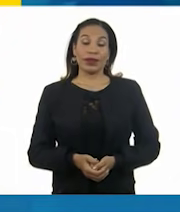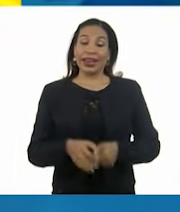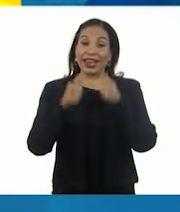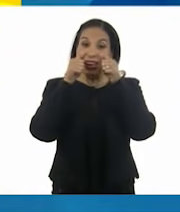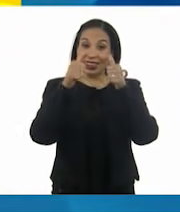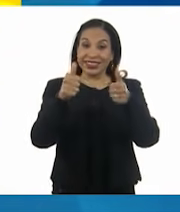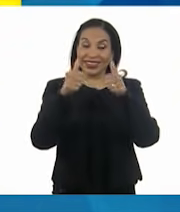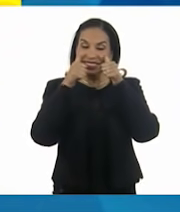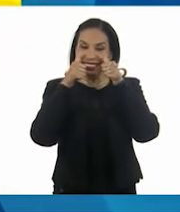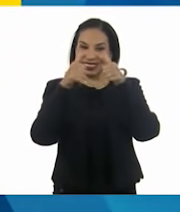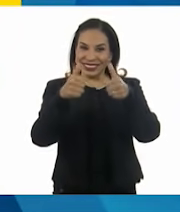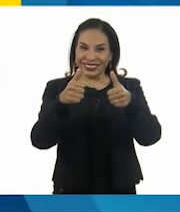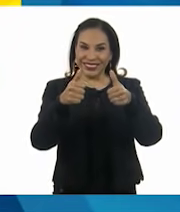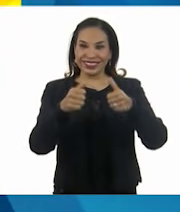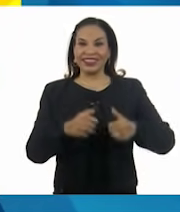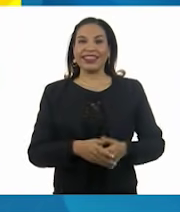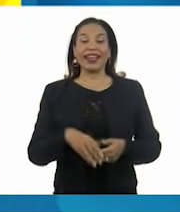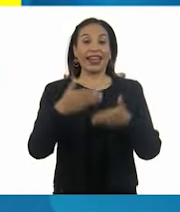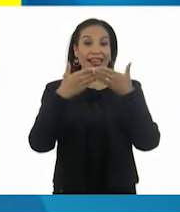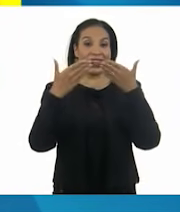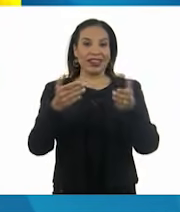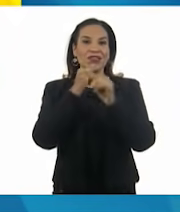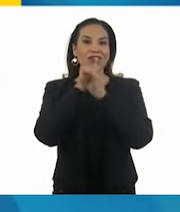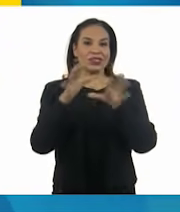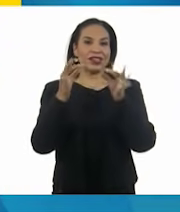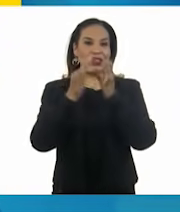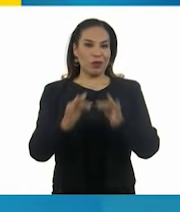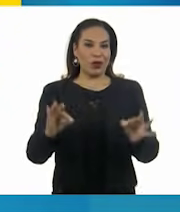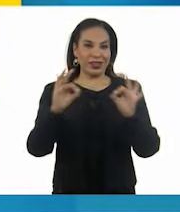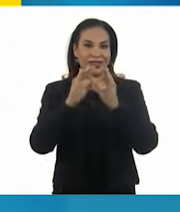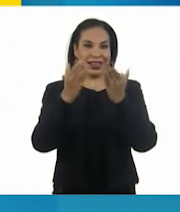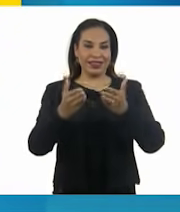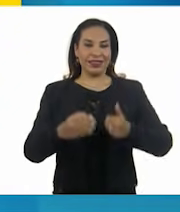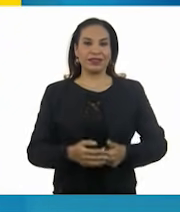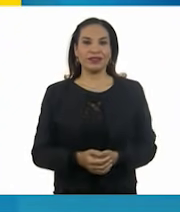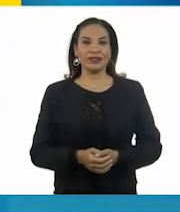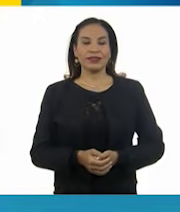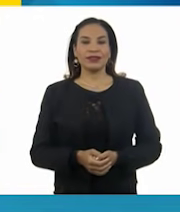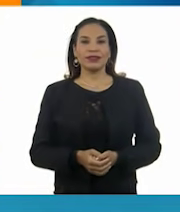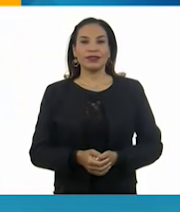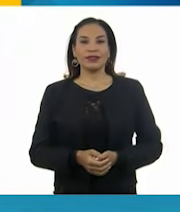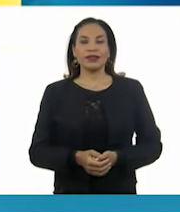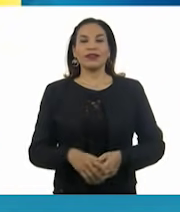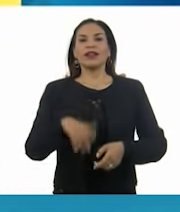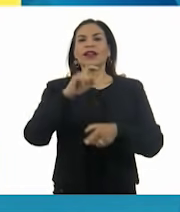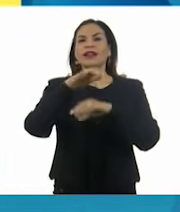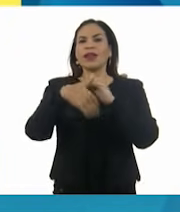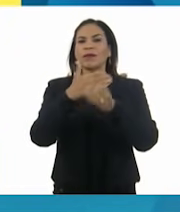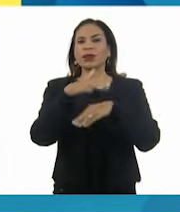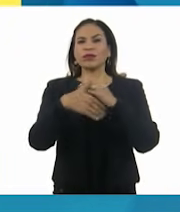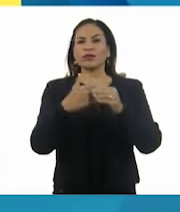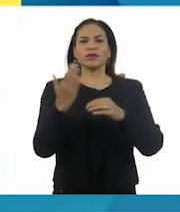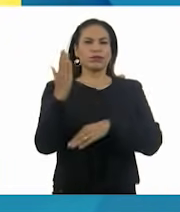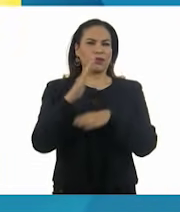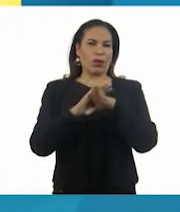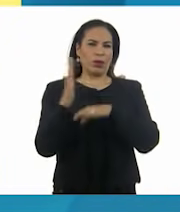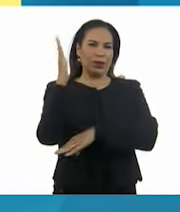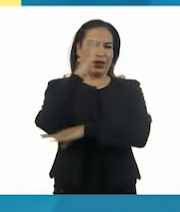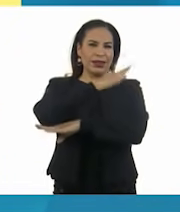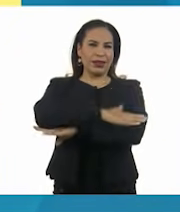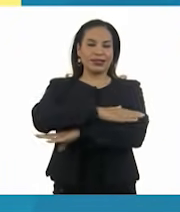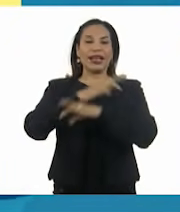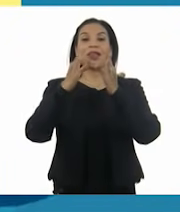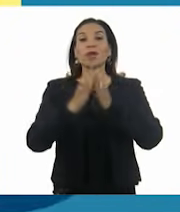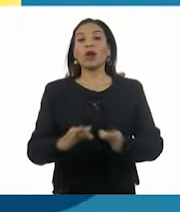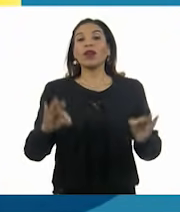¡Atención! ¡Atención! A continuación, información importante. Lavarnos las manos varias veces al día